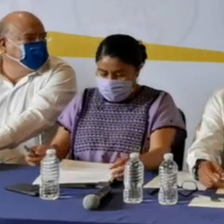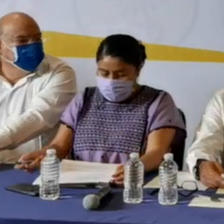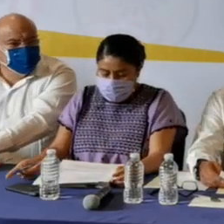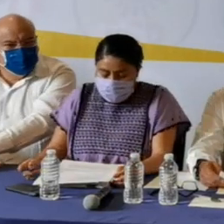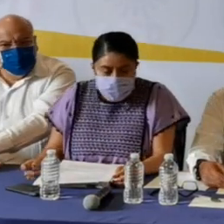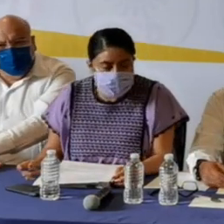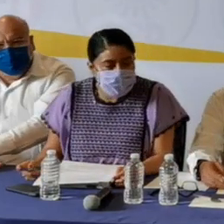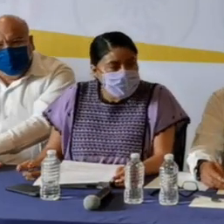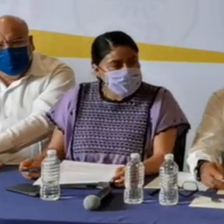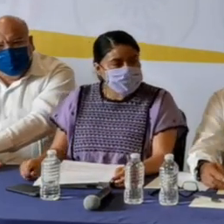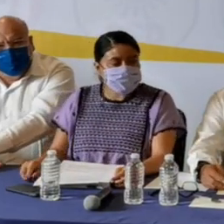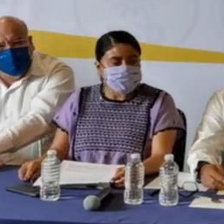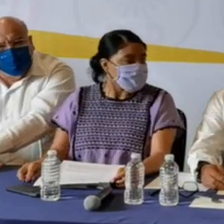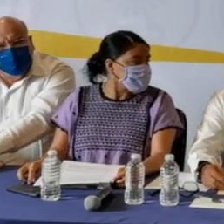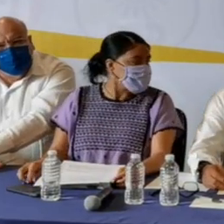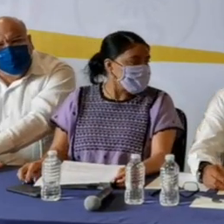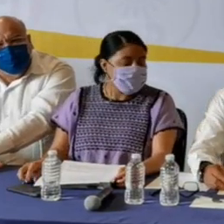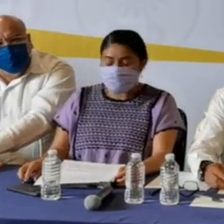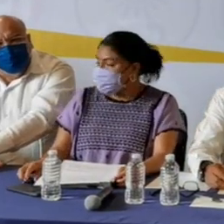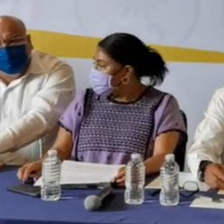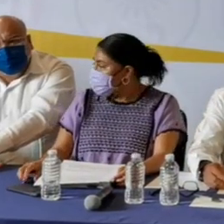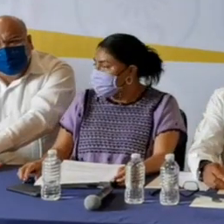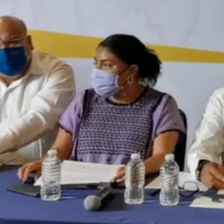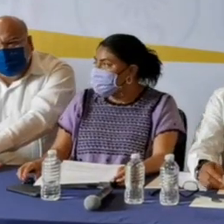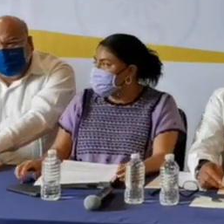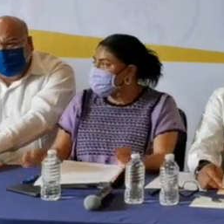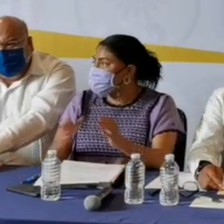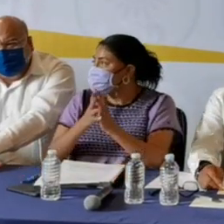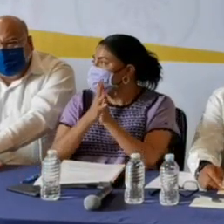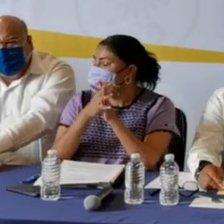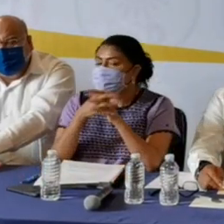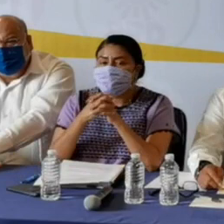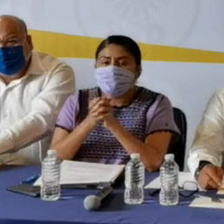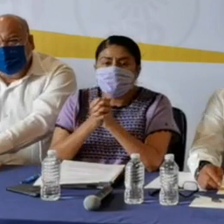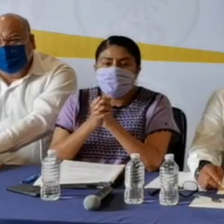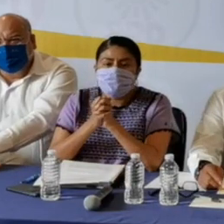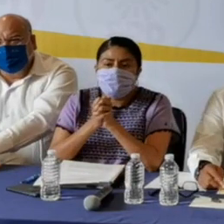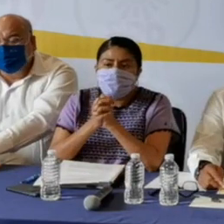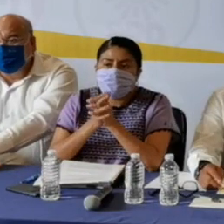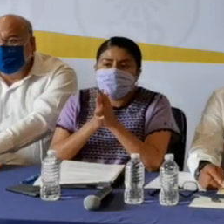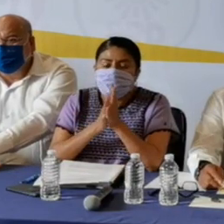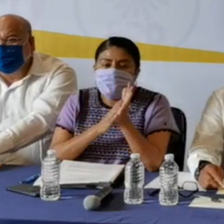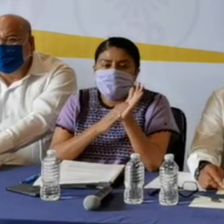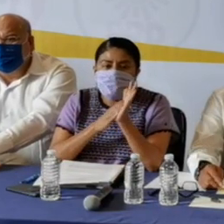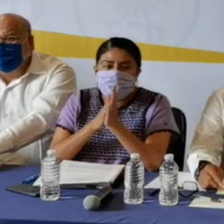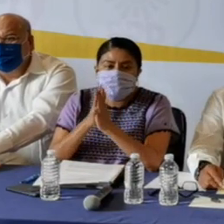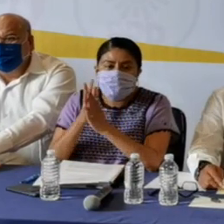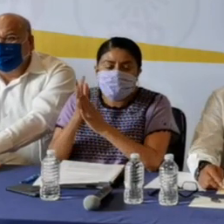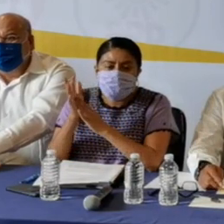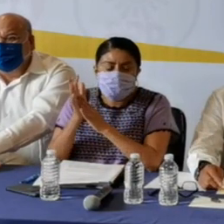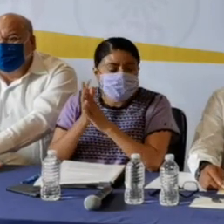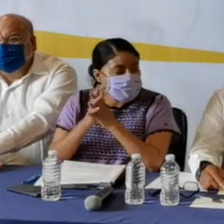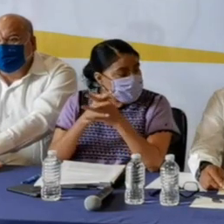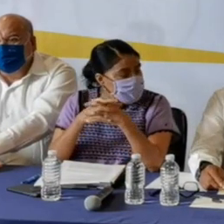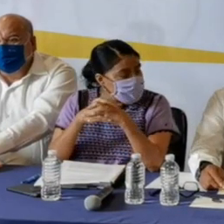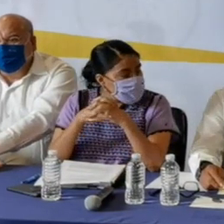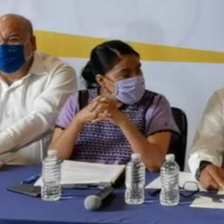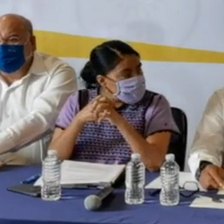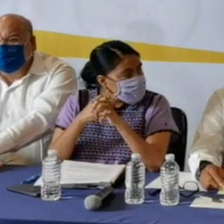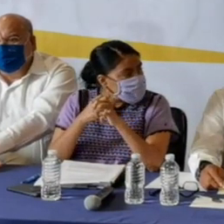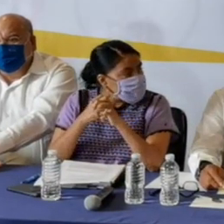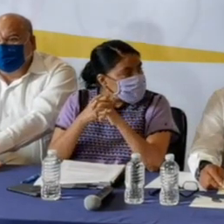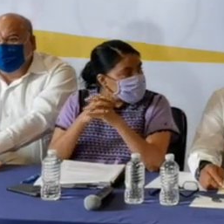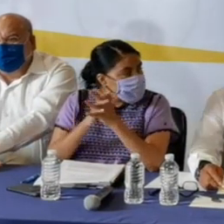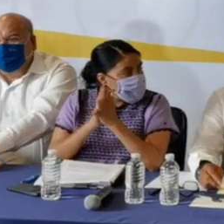candidato y del equipo que hoy lo acompañan, a quien en unos momentos voy a presentar, den a conocer las propuestas y compromisos que Alejandro